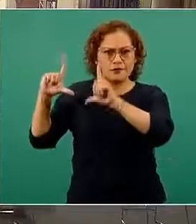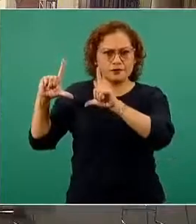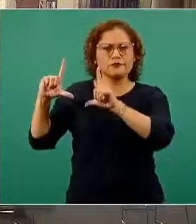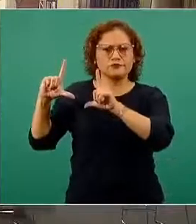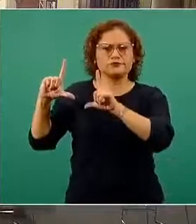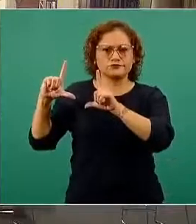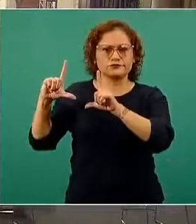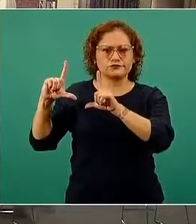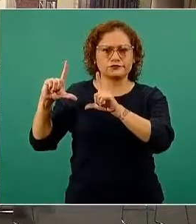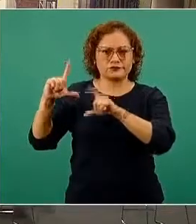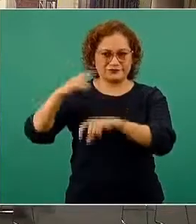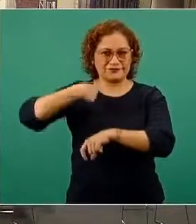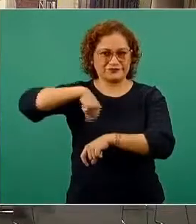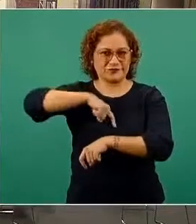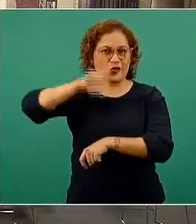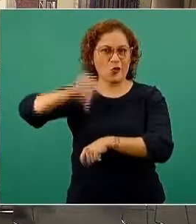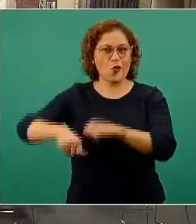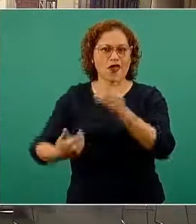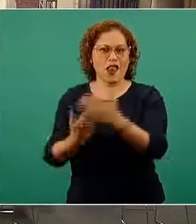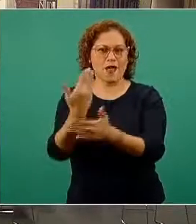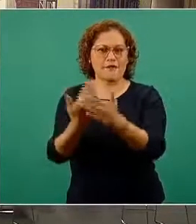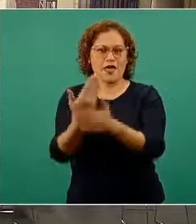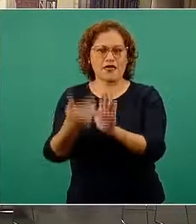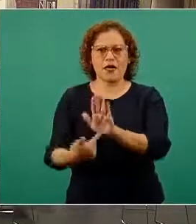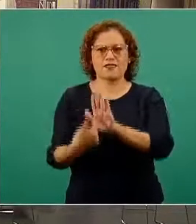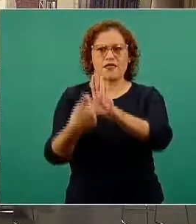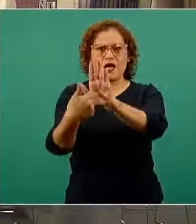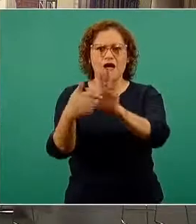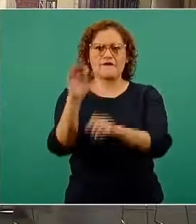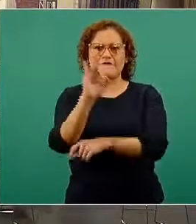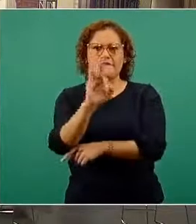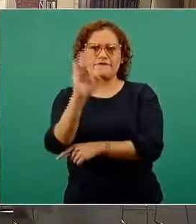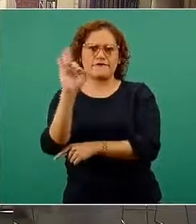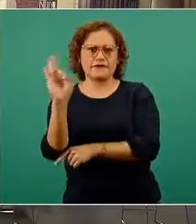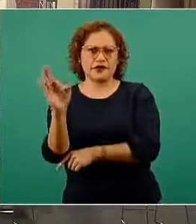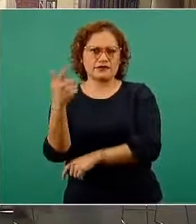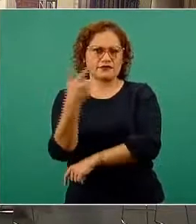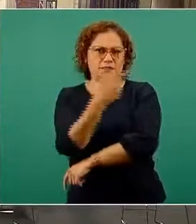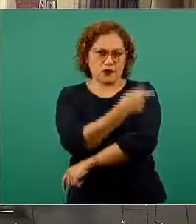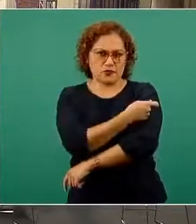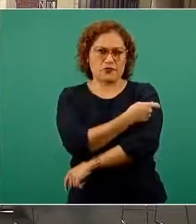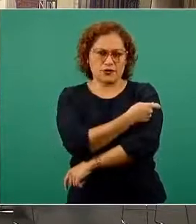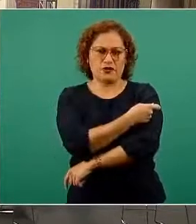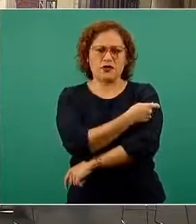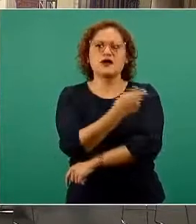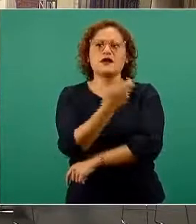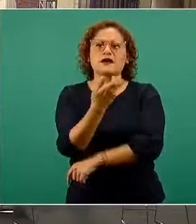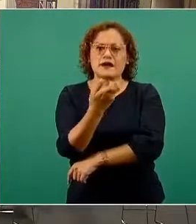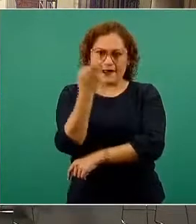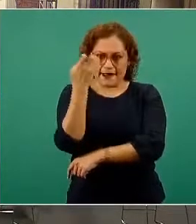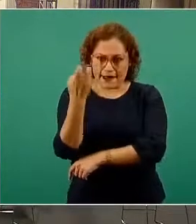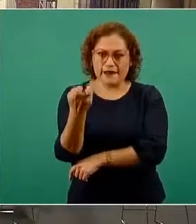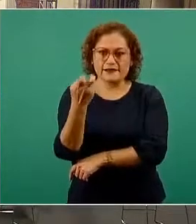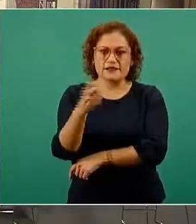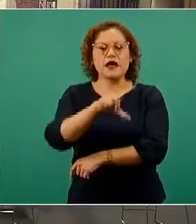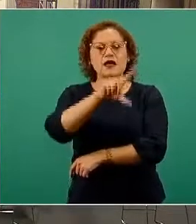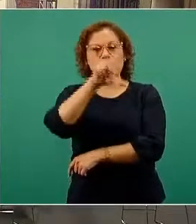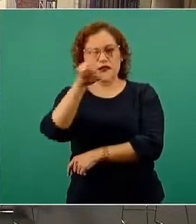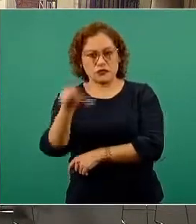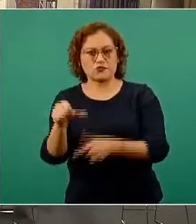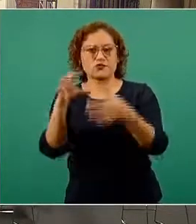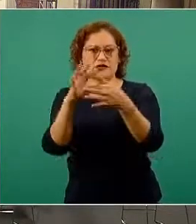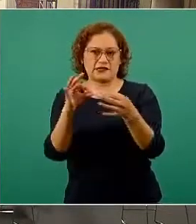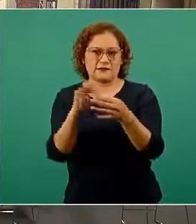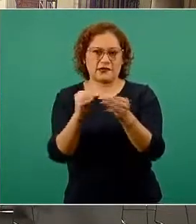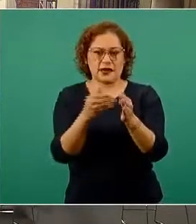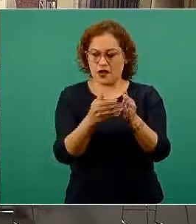las fechas de vacunación, y comentamos primero sobre el por qué en esas